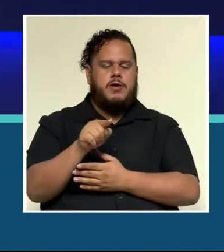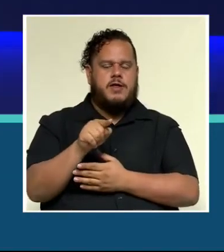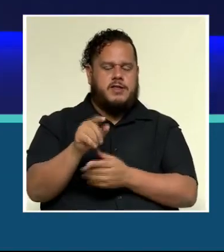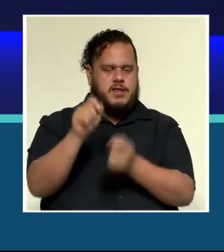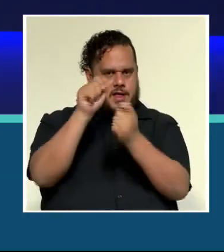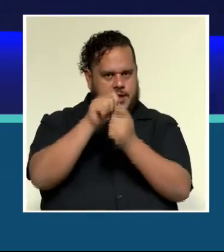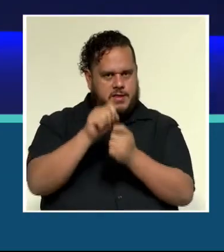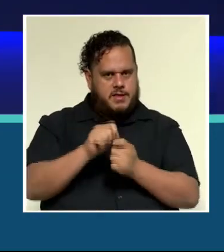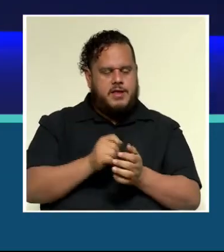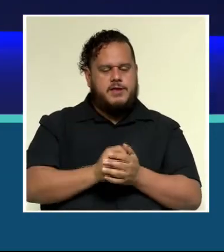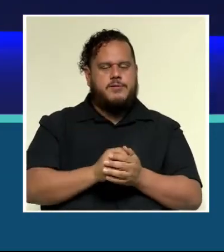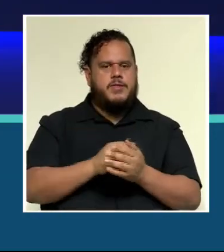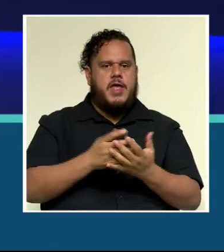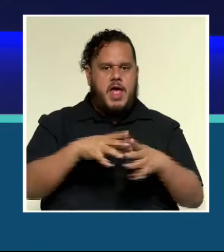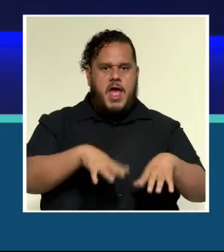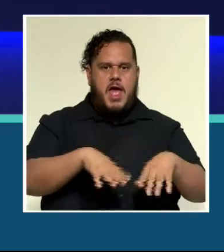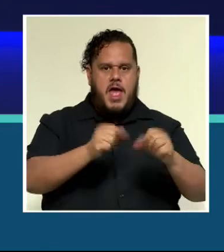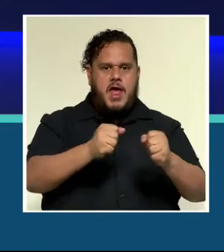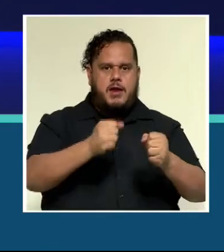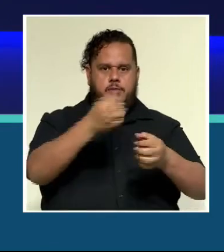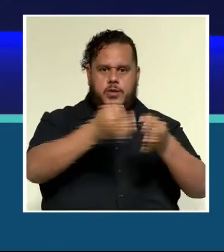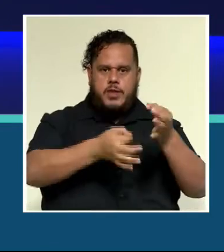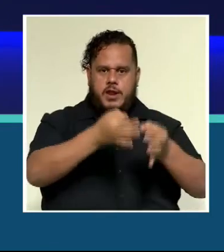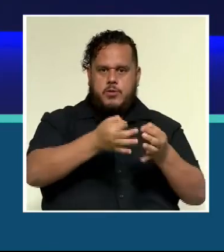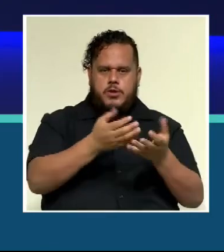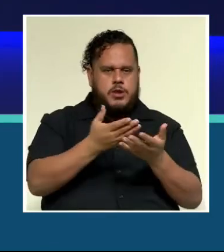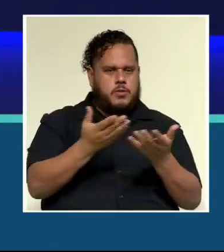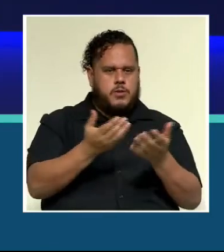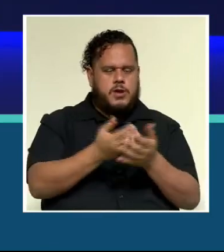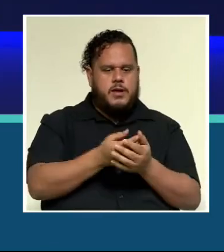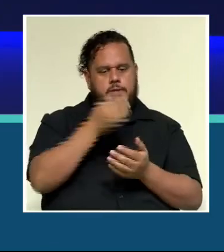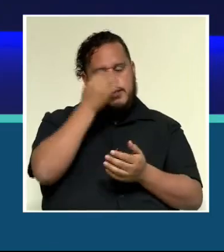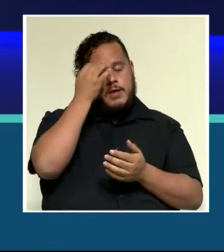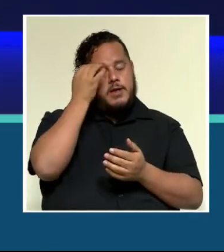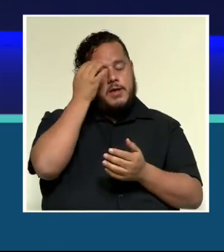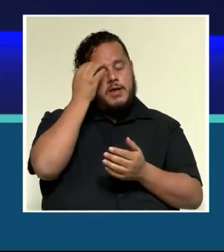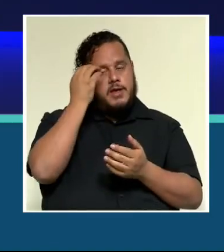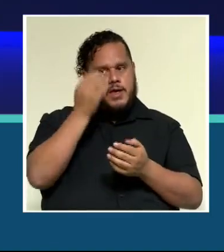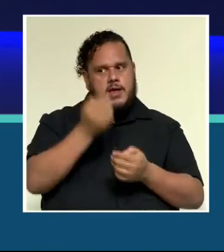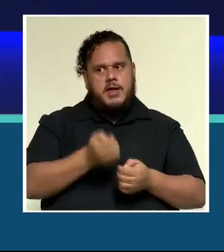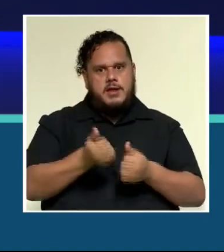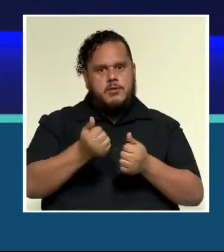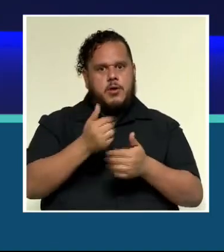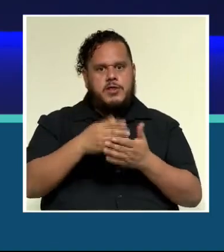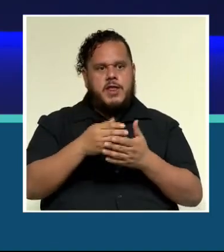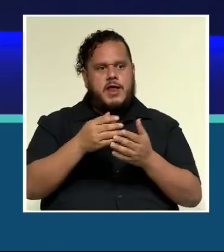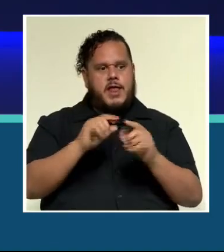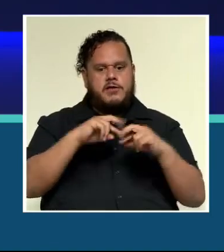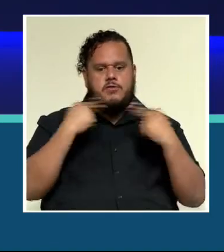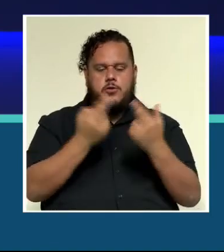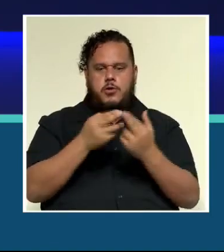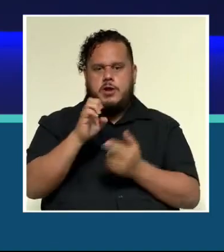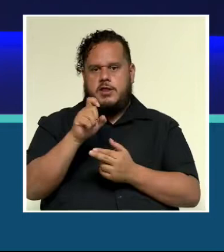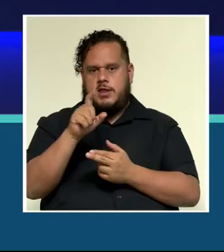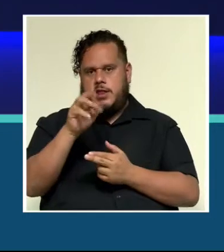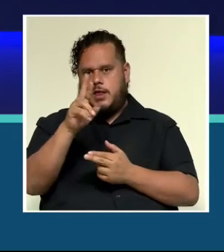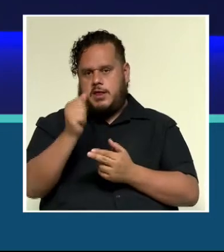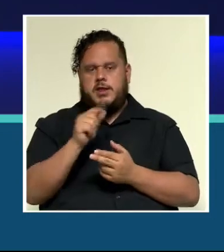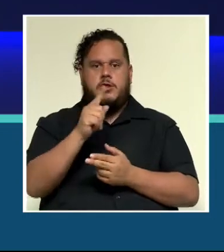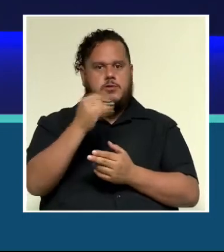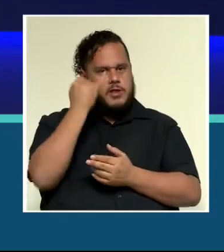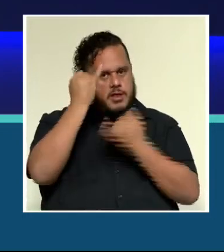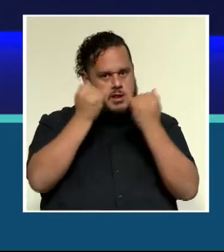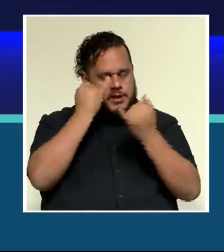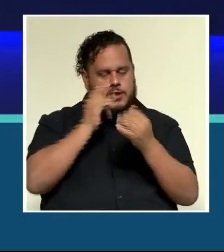el Poder Ejecutivo desconvocó el proyecto de renta global dual de las sesiones extraordinarias. Esta es una de las iniciativas a las cuales